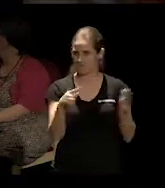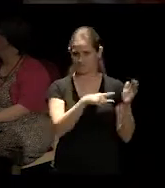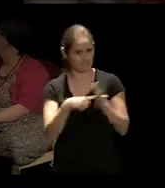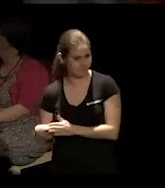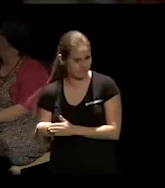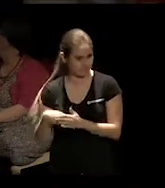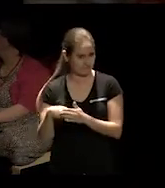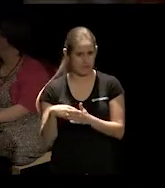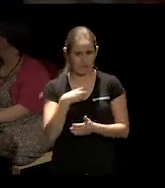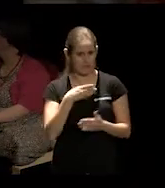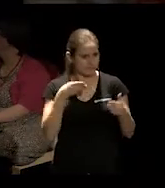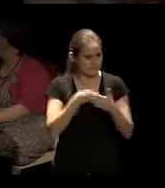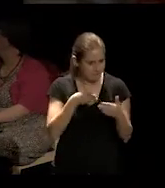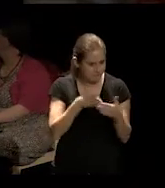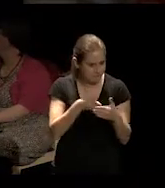día David, le oí decir,